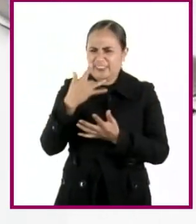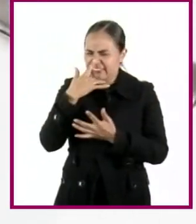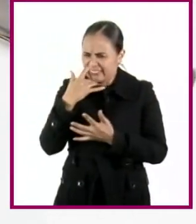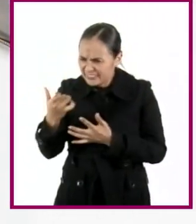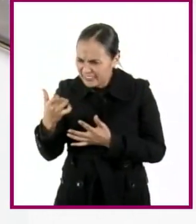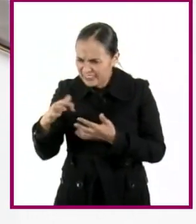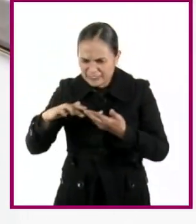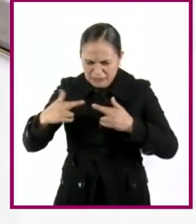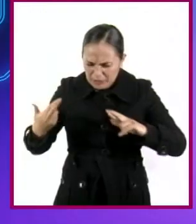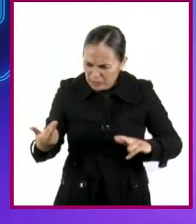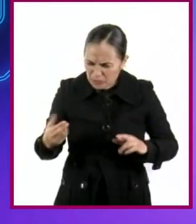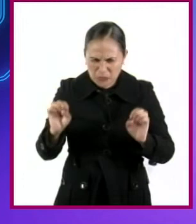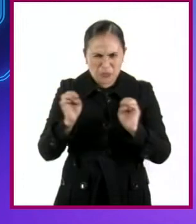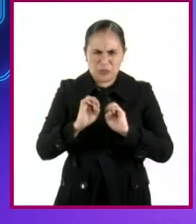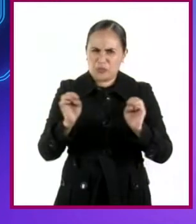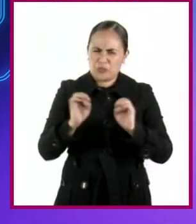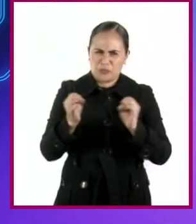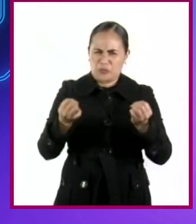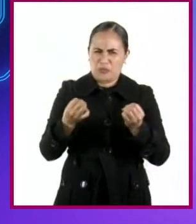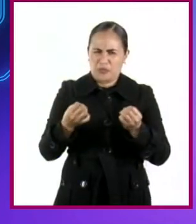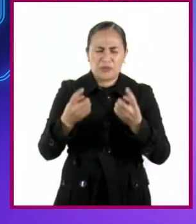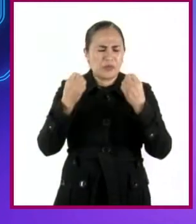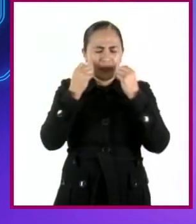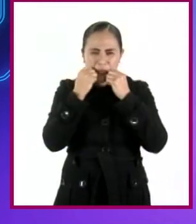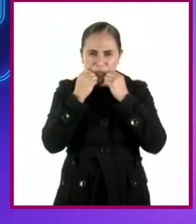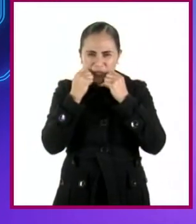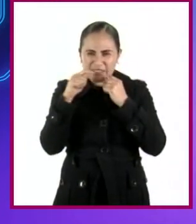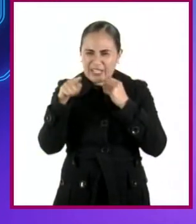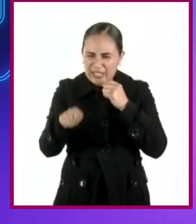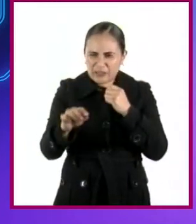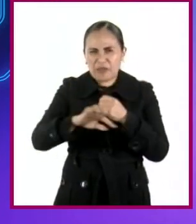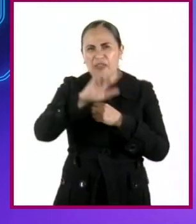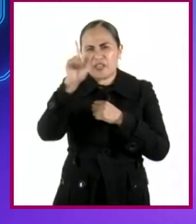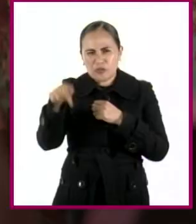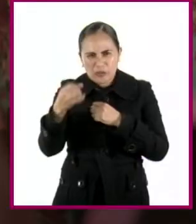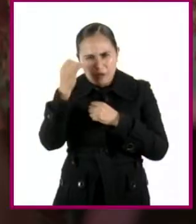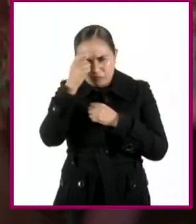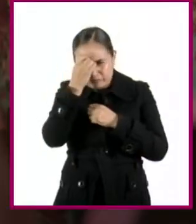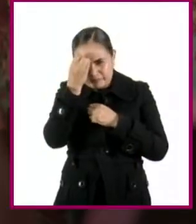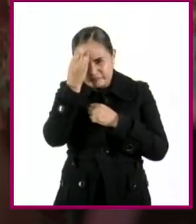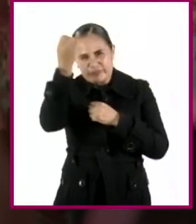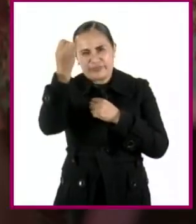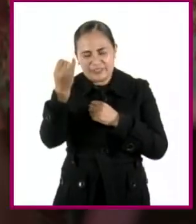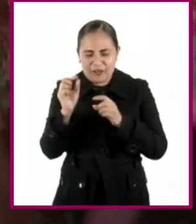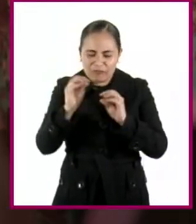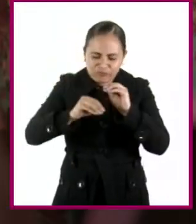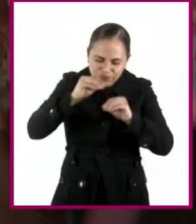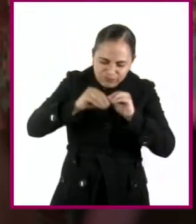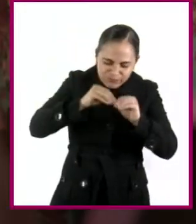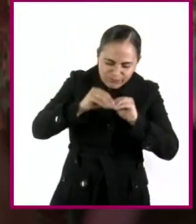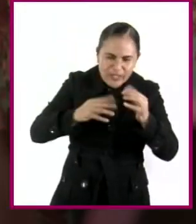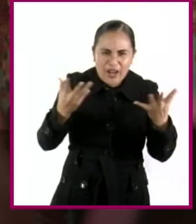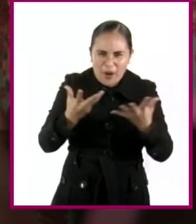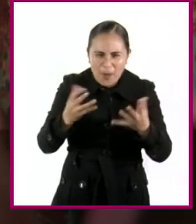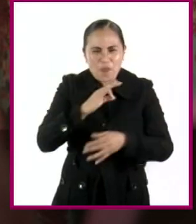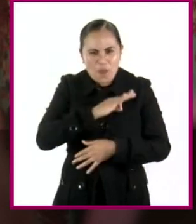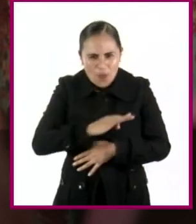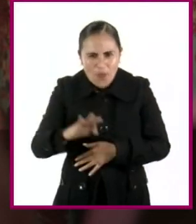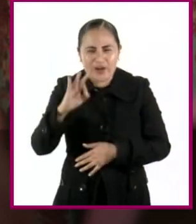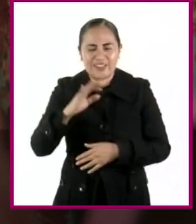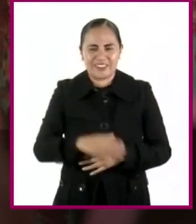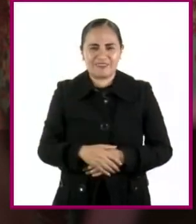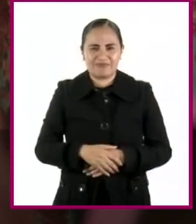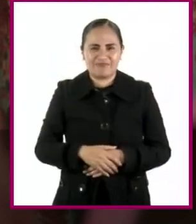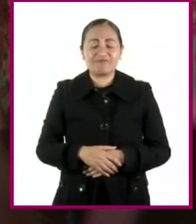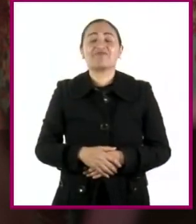las realidades que se asocian, mayor es el potencial de creatividad presente. ¡Wow! Definitivamente